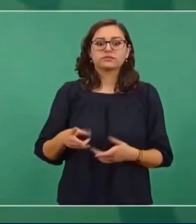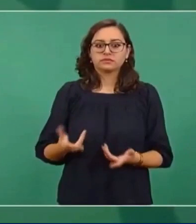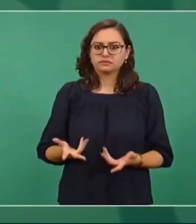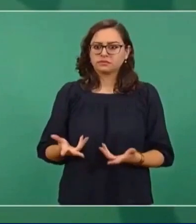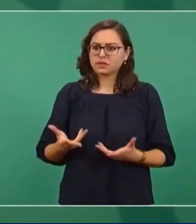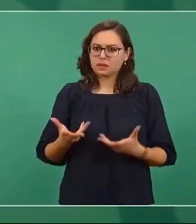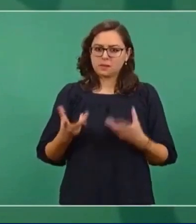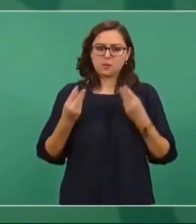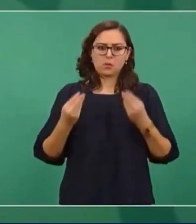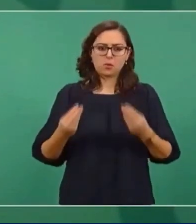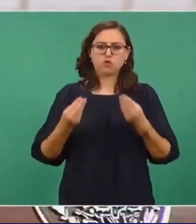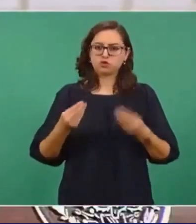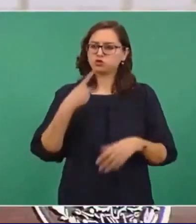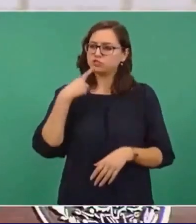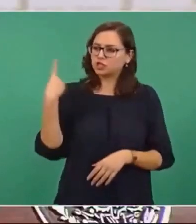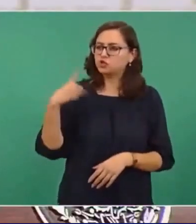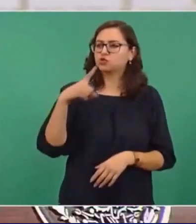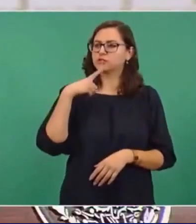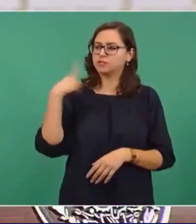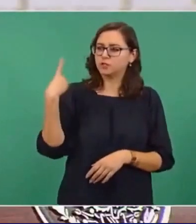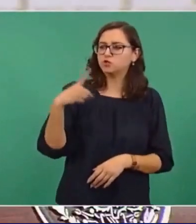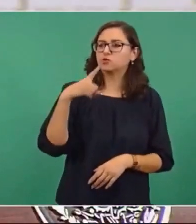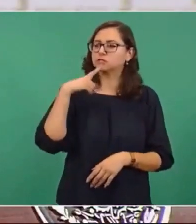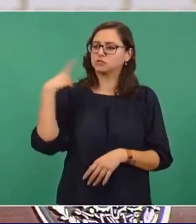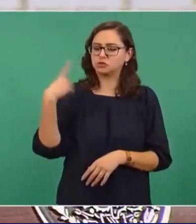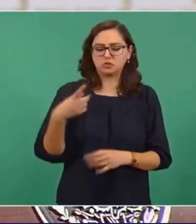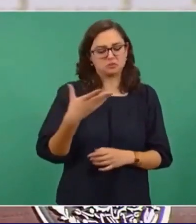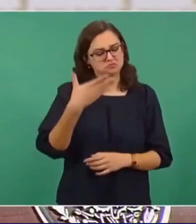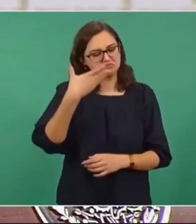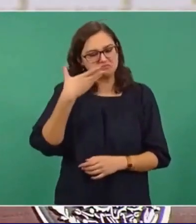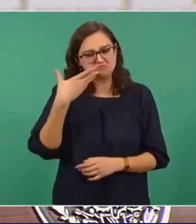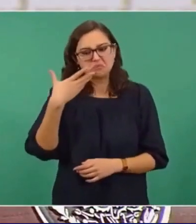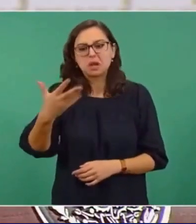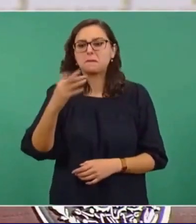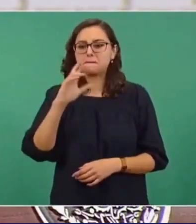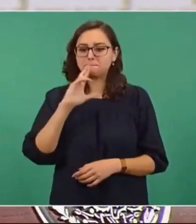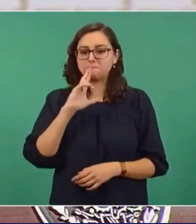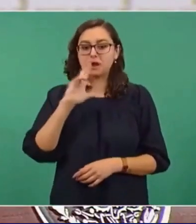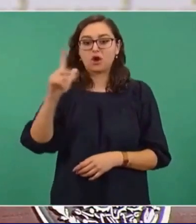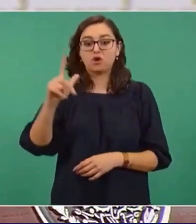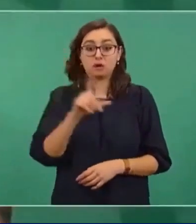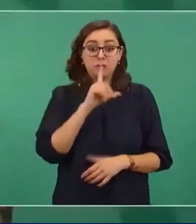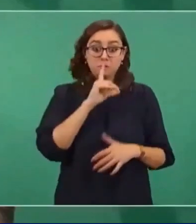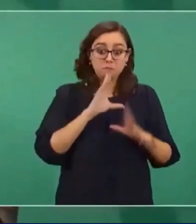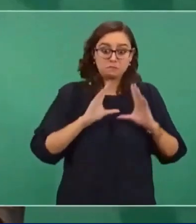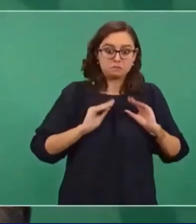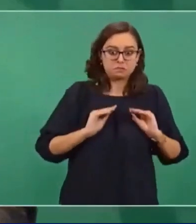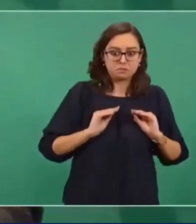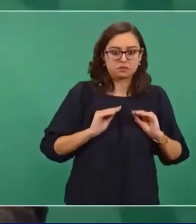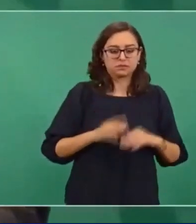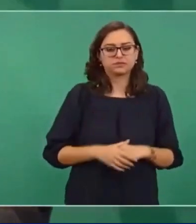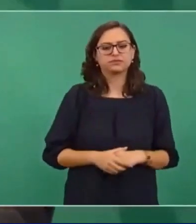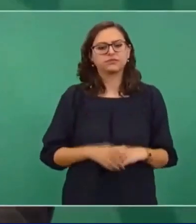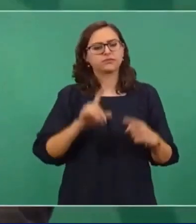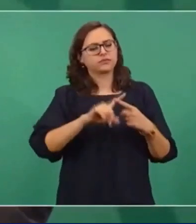demasía de denuncia a que guardemos silencio. Dos cosas más, presidente.